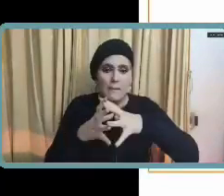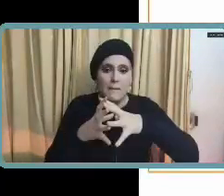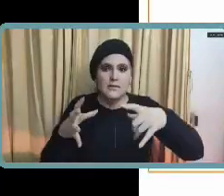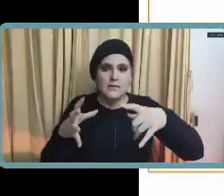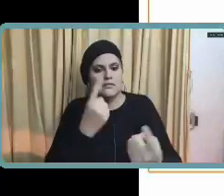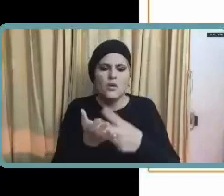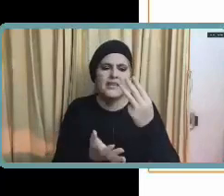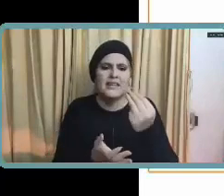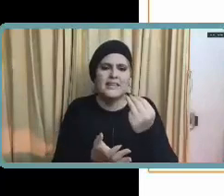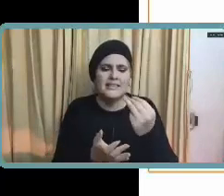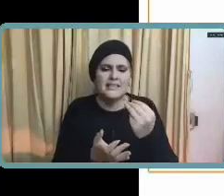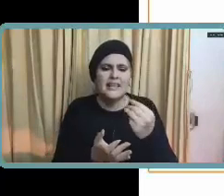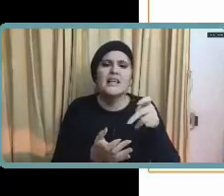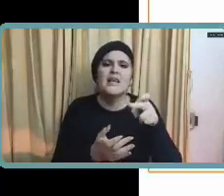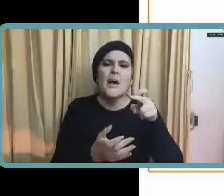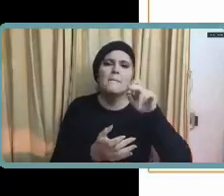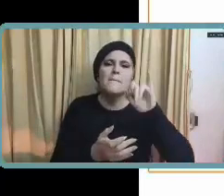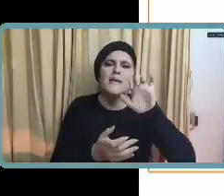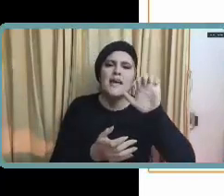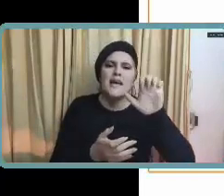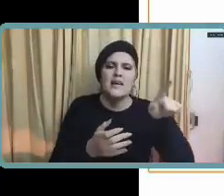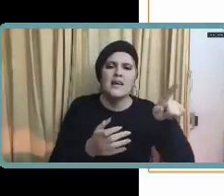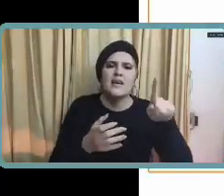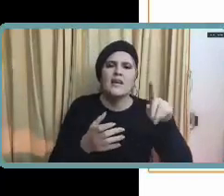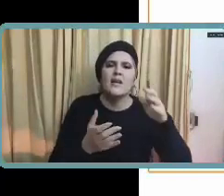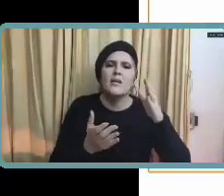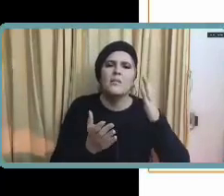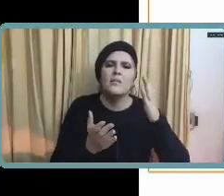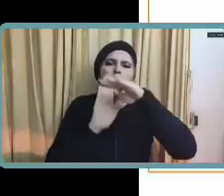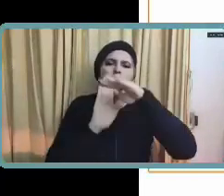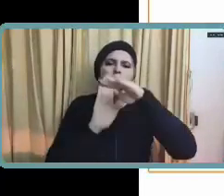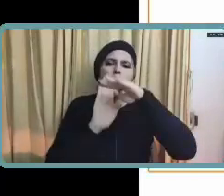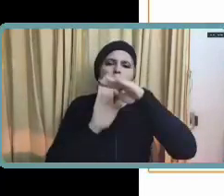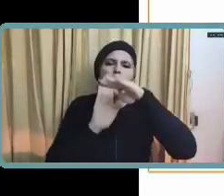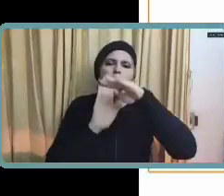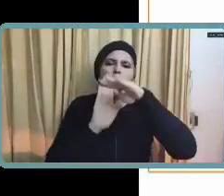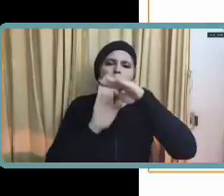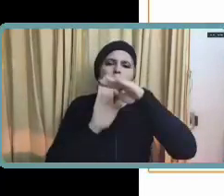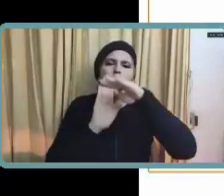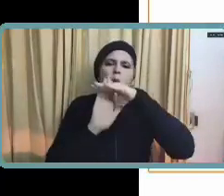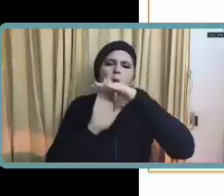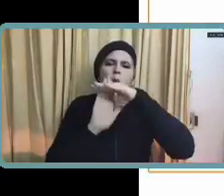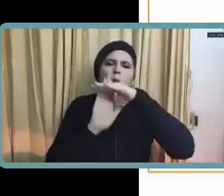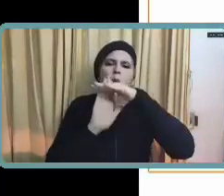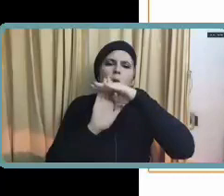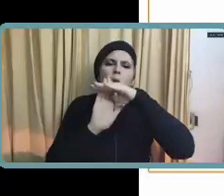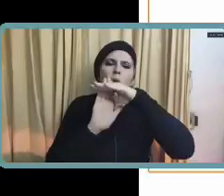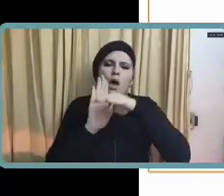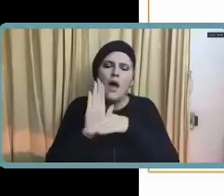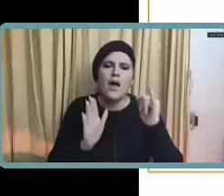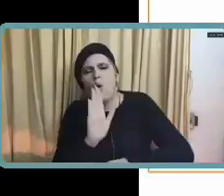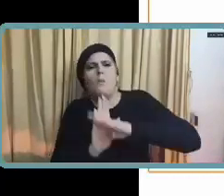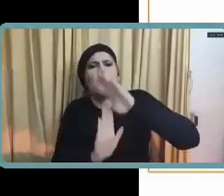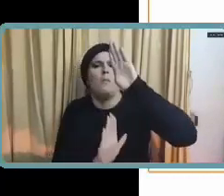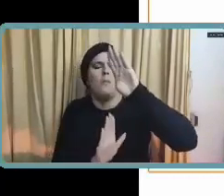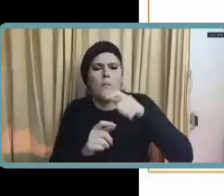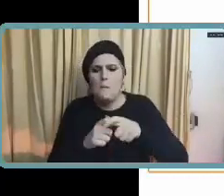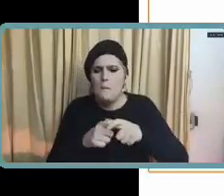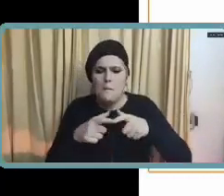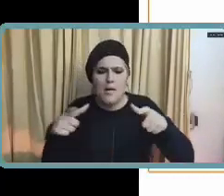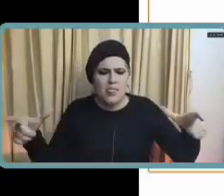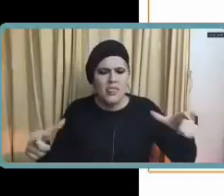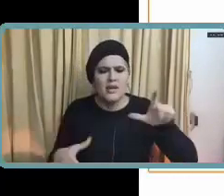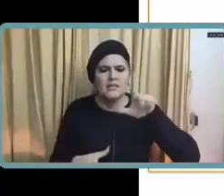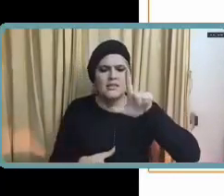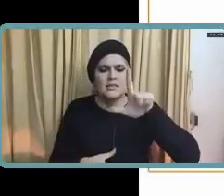integración escolar de nuestra región aumentó un 783%, es decir, el programa de integración